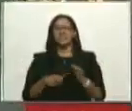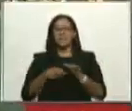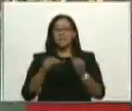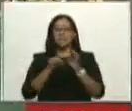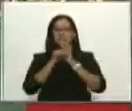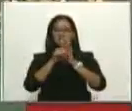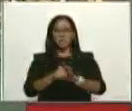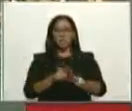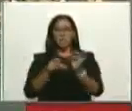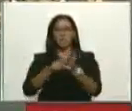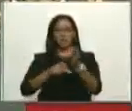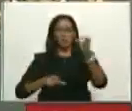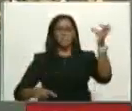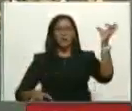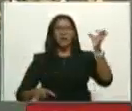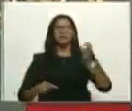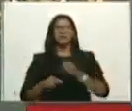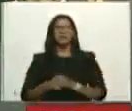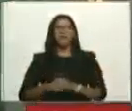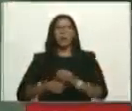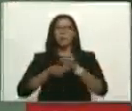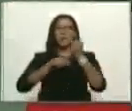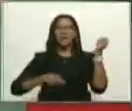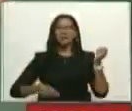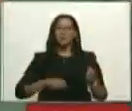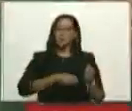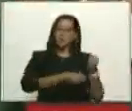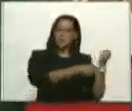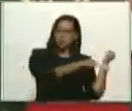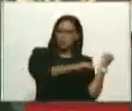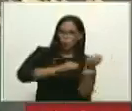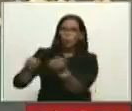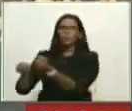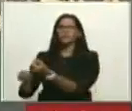pues, porque se trataba era salir con un mazo, mira, a batearlas todas.